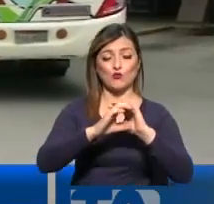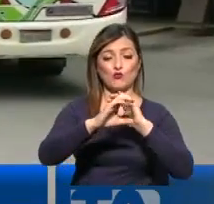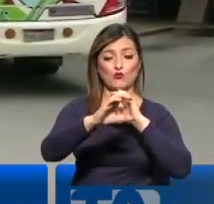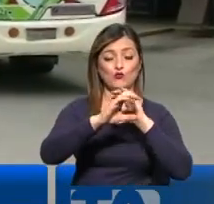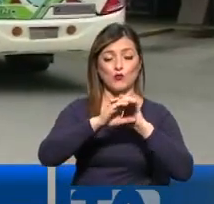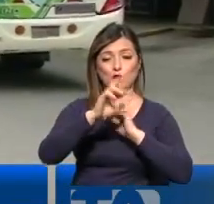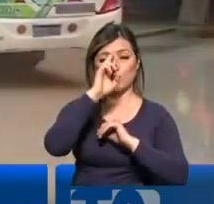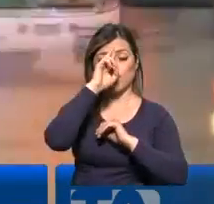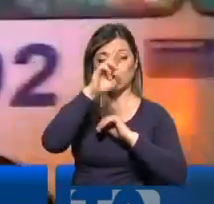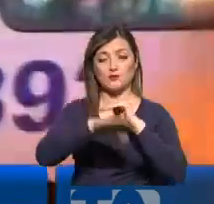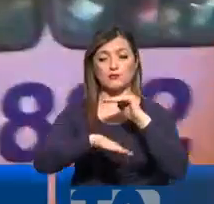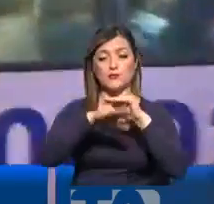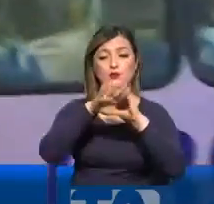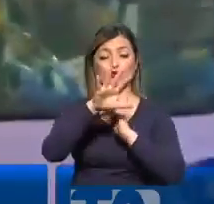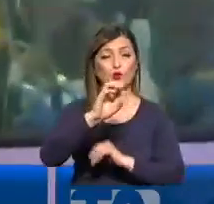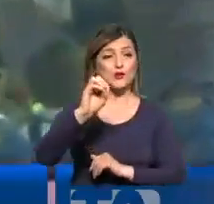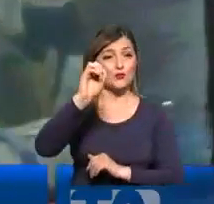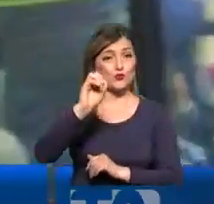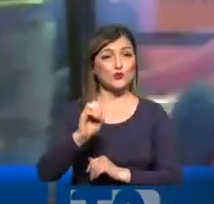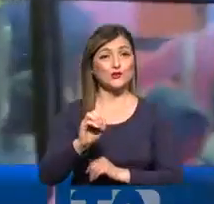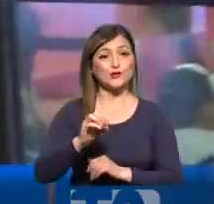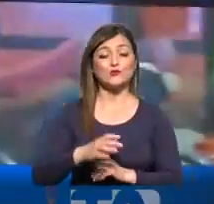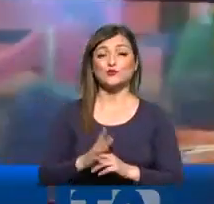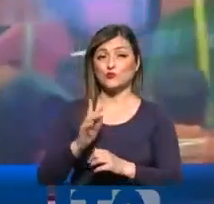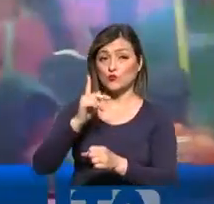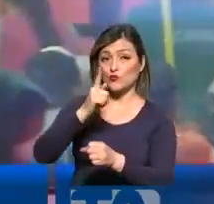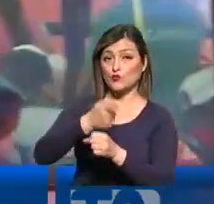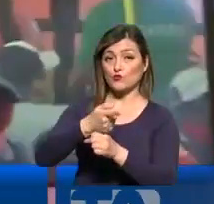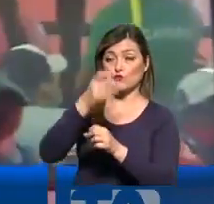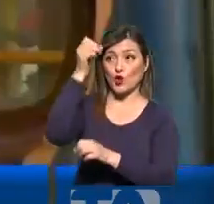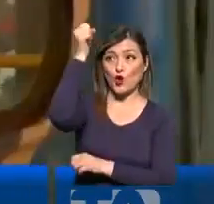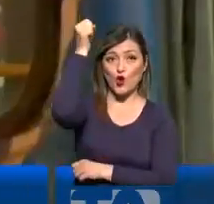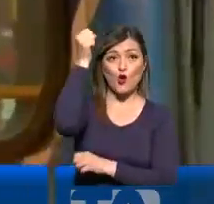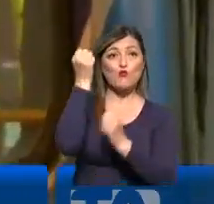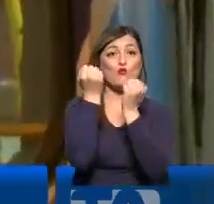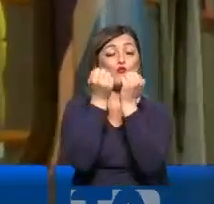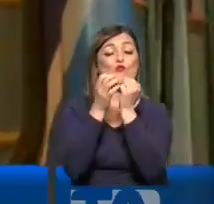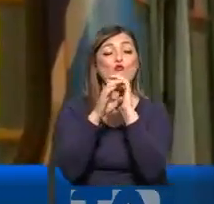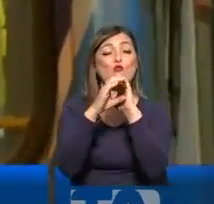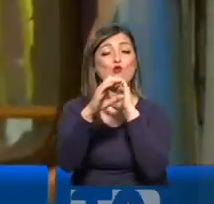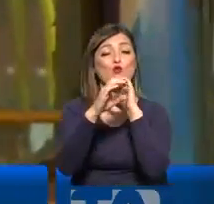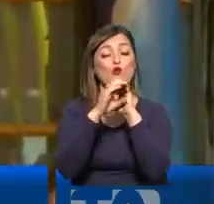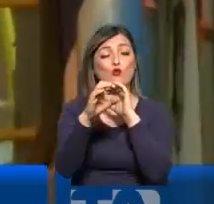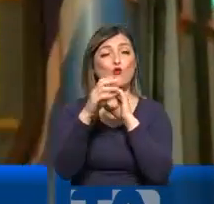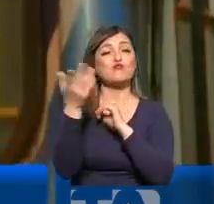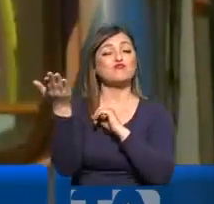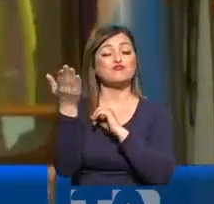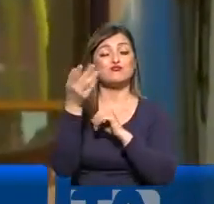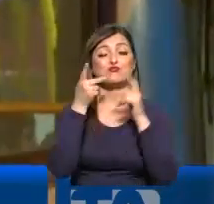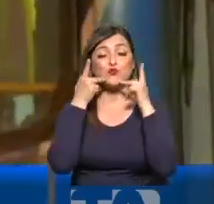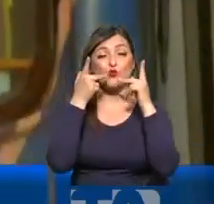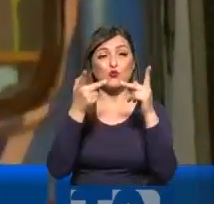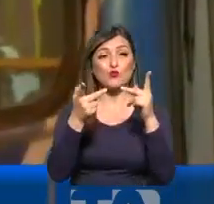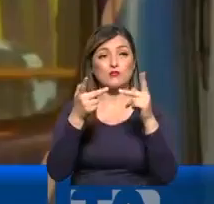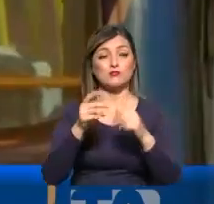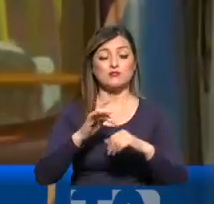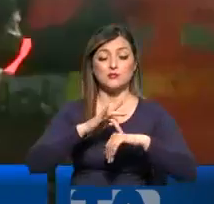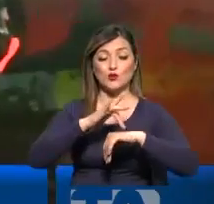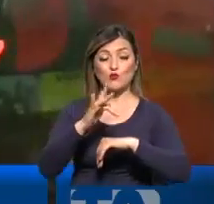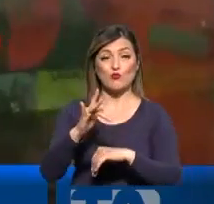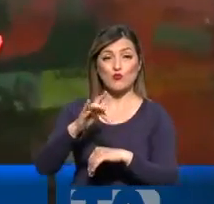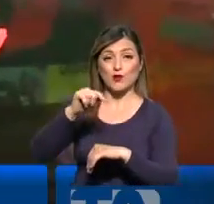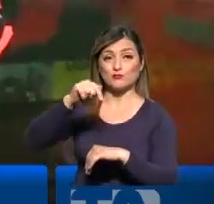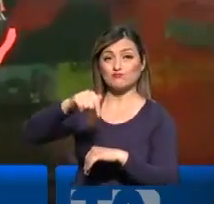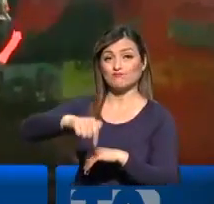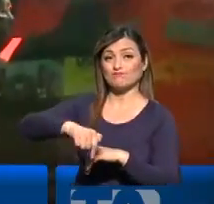aforo del 50%, algo que también se dispuso para los buses de transportación urbana y que, sin embargo, durante las primeras horas